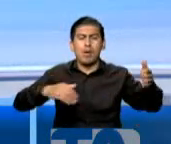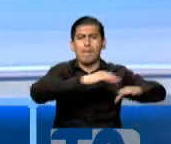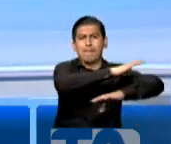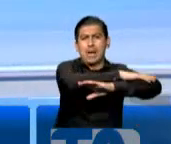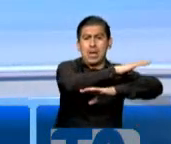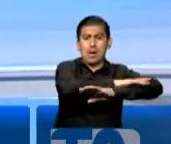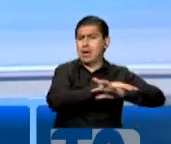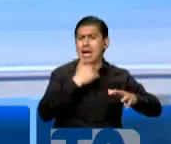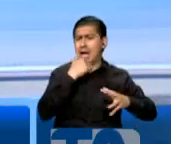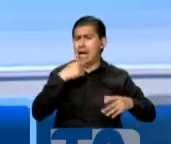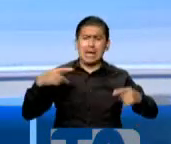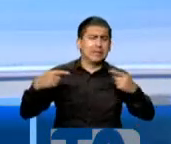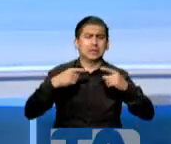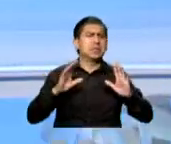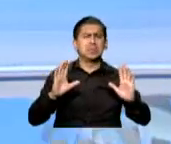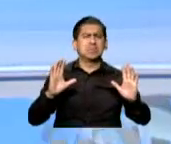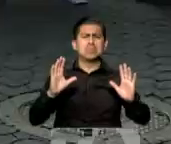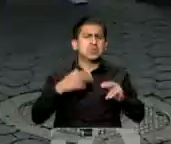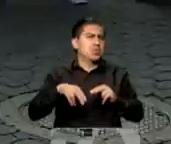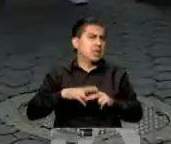se registraron mayores novedades.